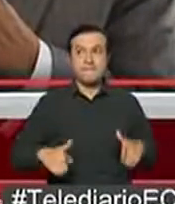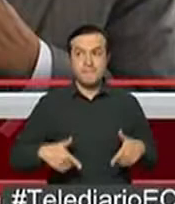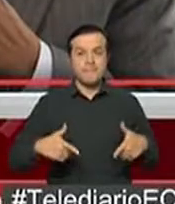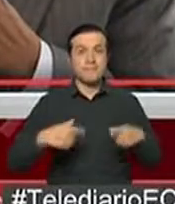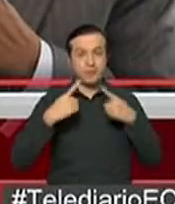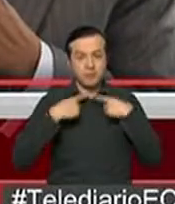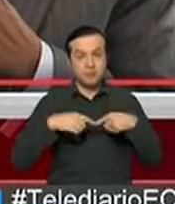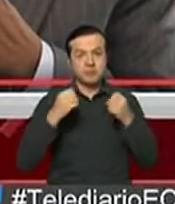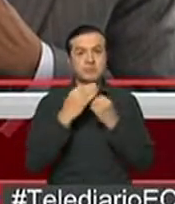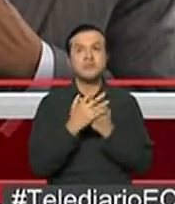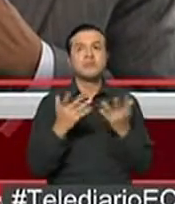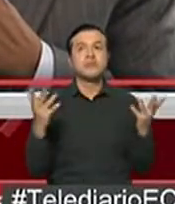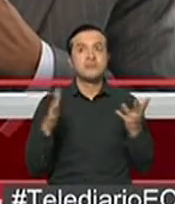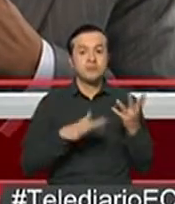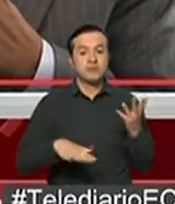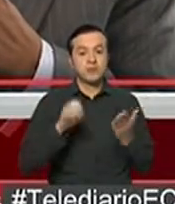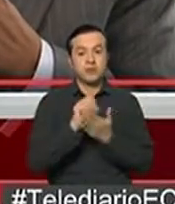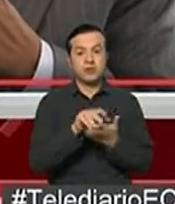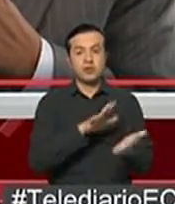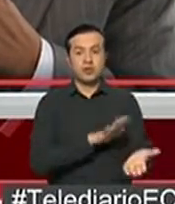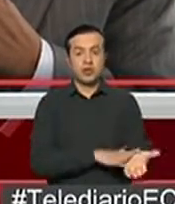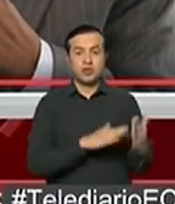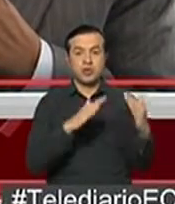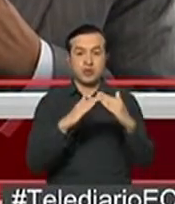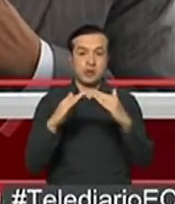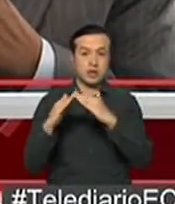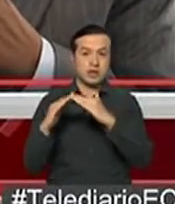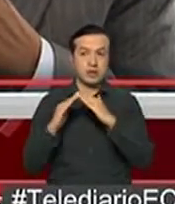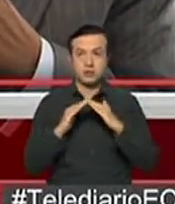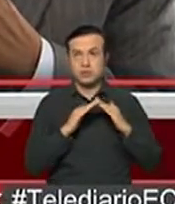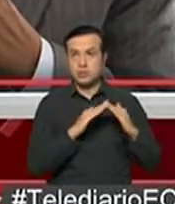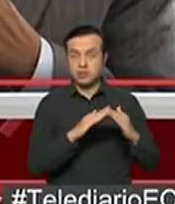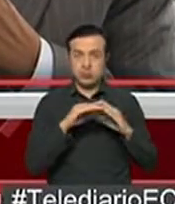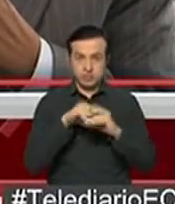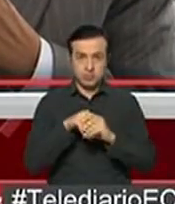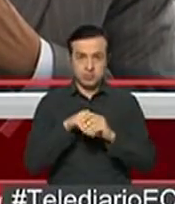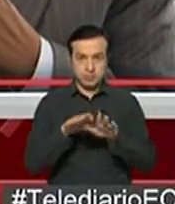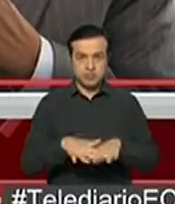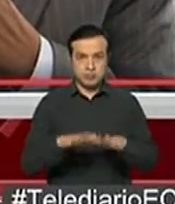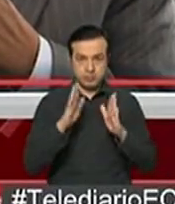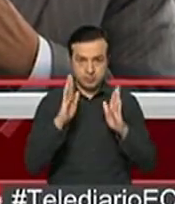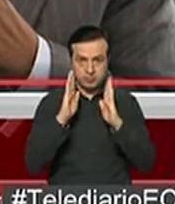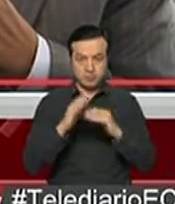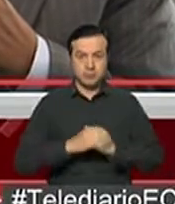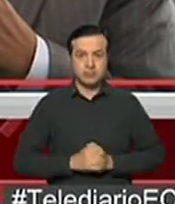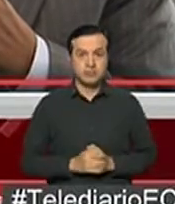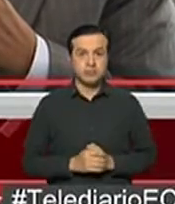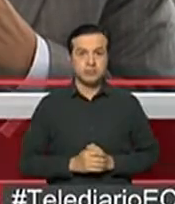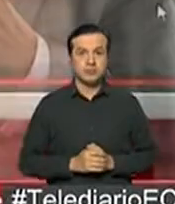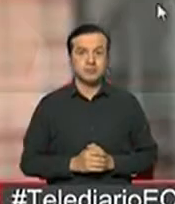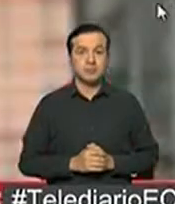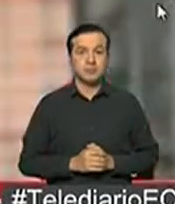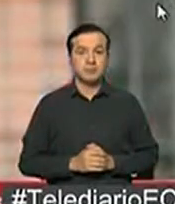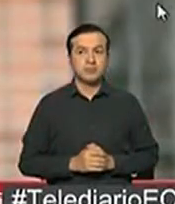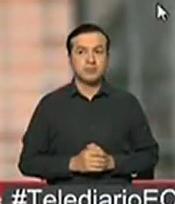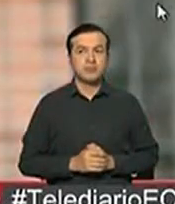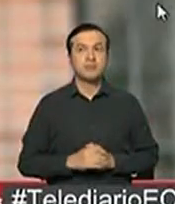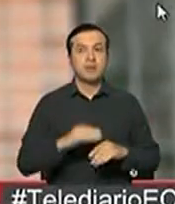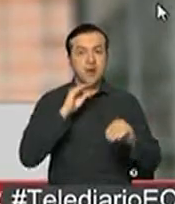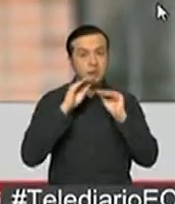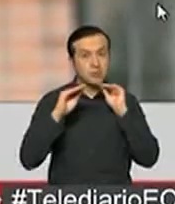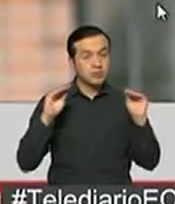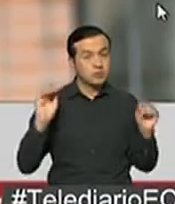exactamente en el proyecto residencial vip retamo park escuchemos no existe absolutamente vuelvo a recalcar